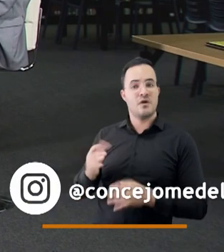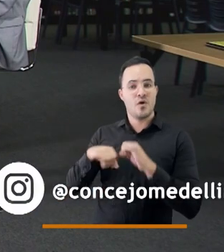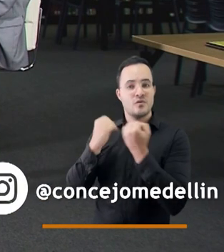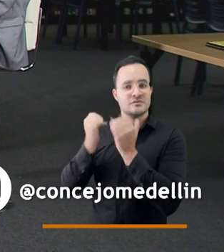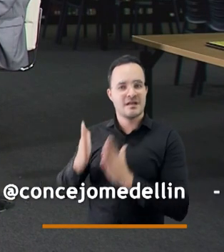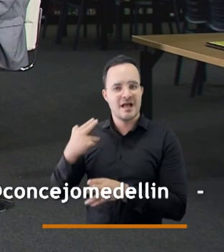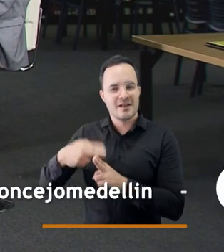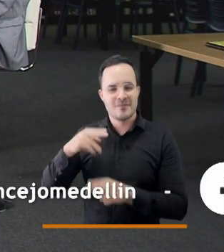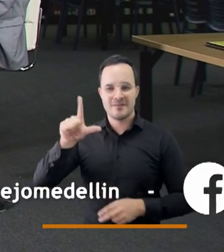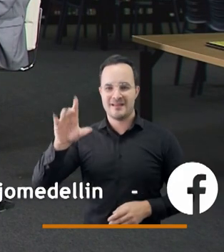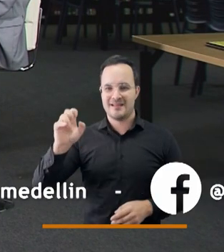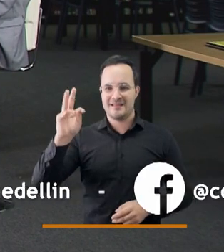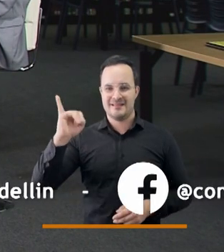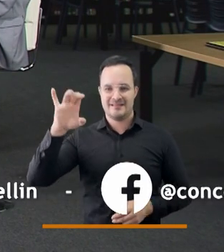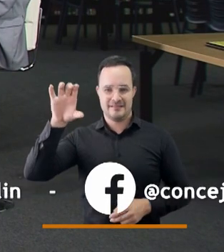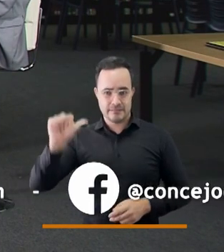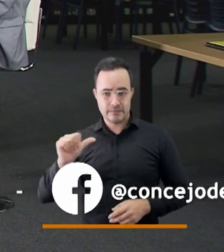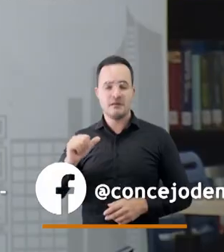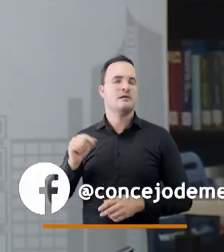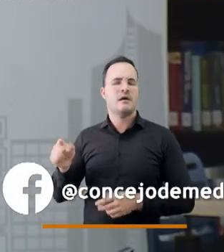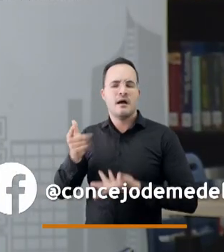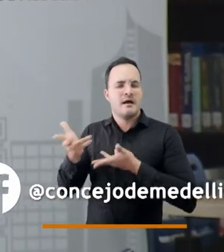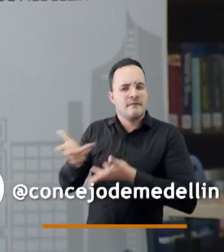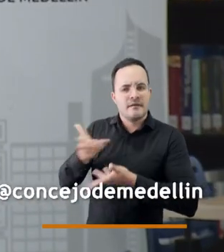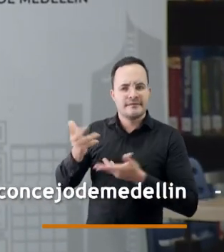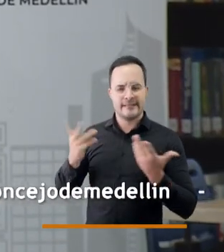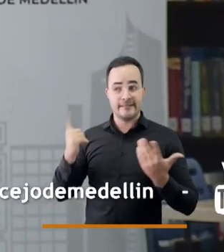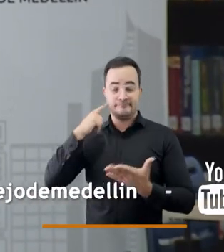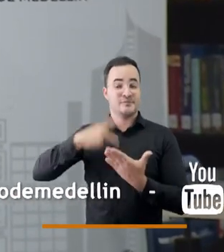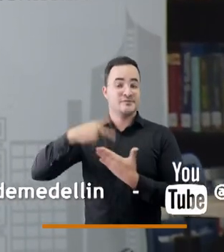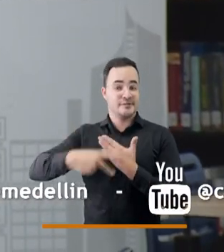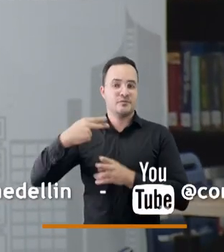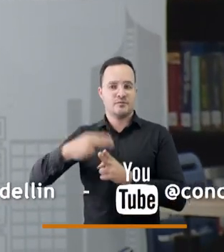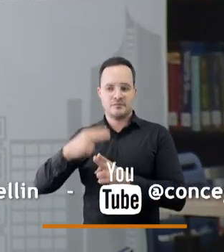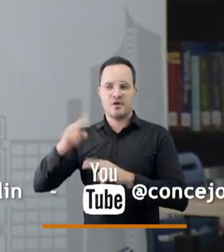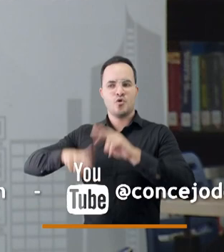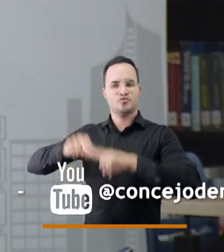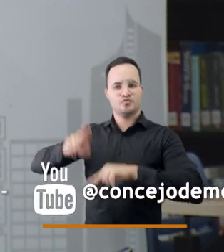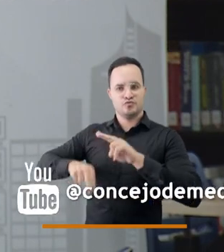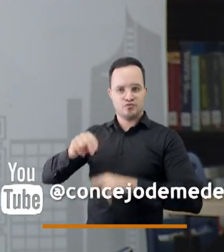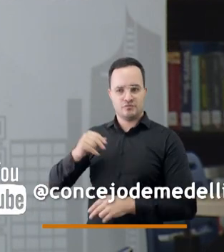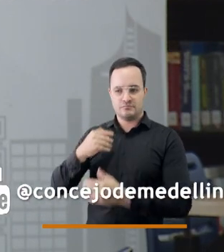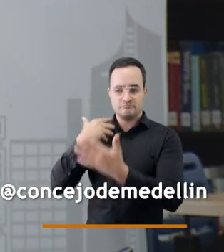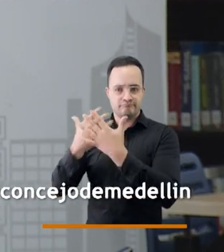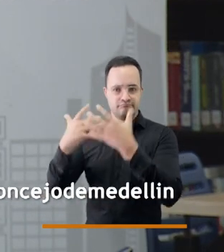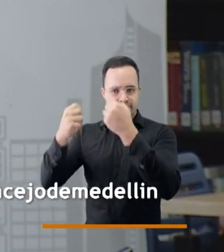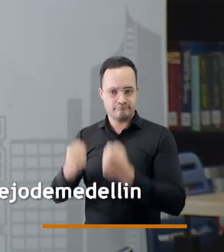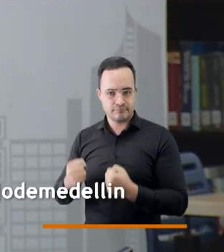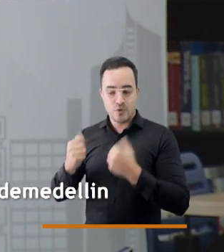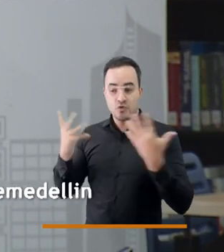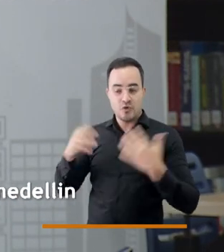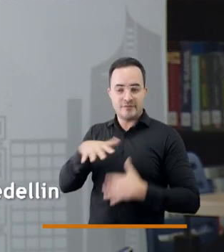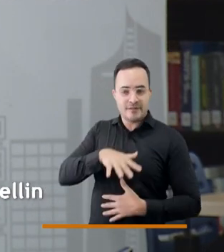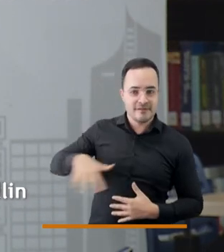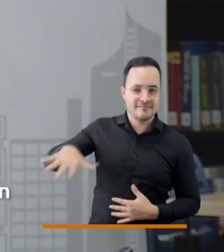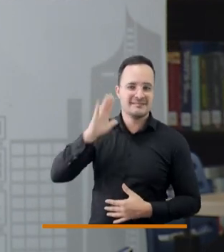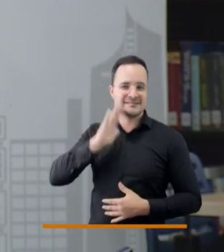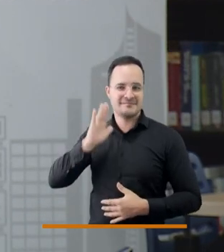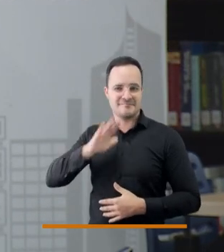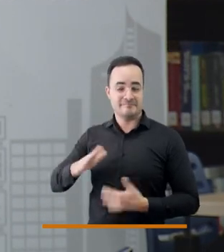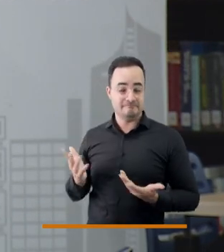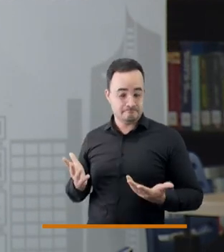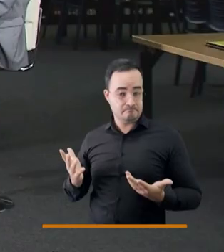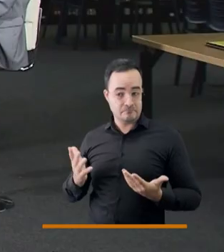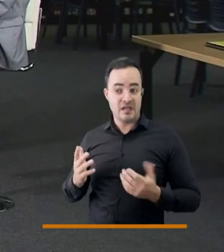se dan alrededor de la construcción de una cárcel para sindicados en este corregimiento de la ciudad.